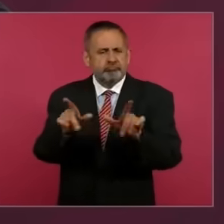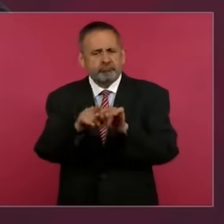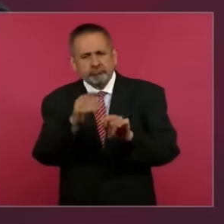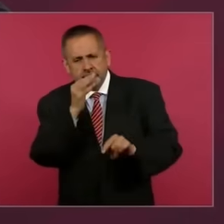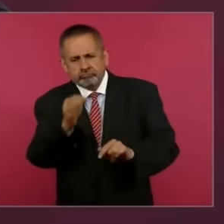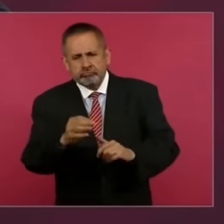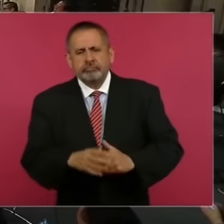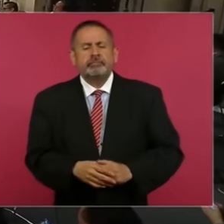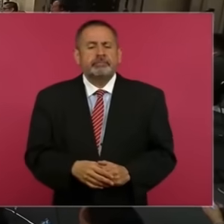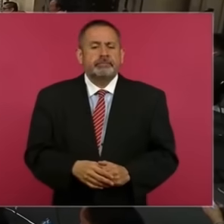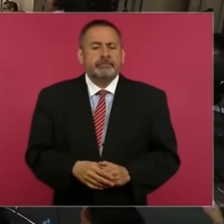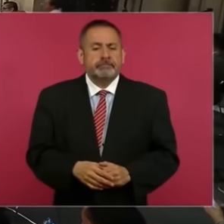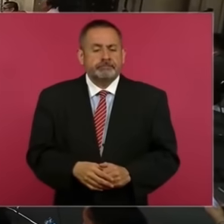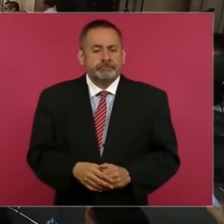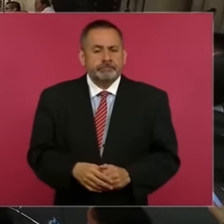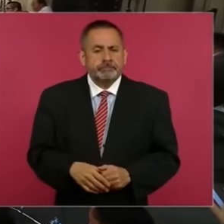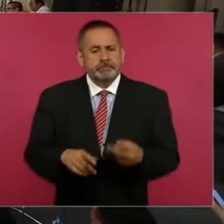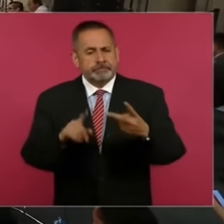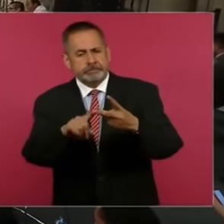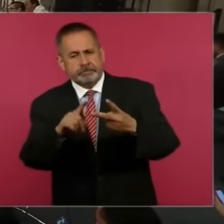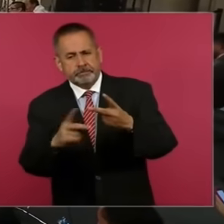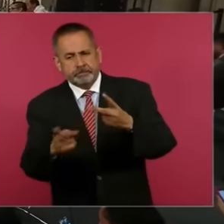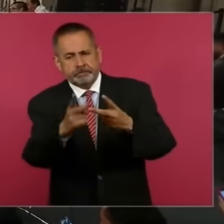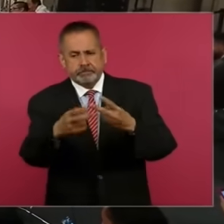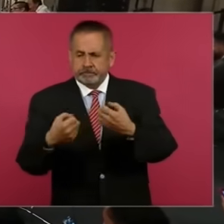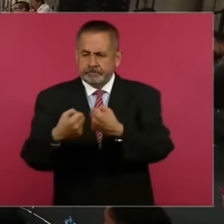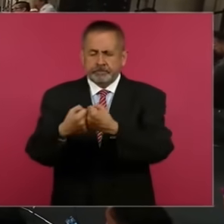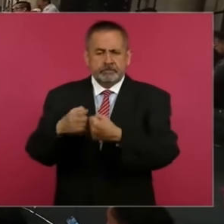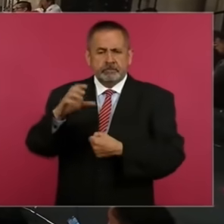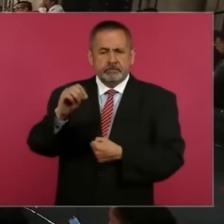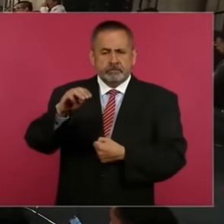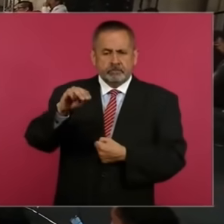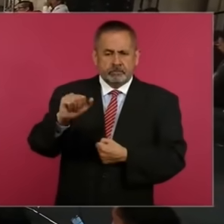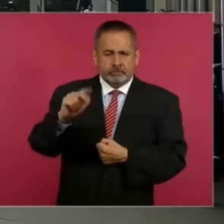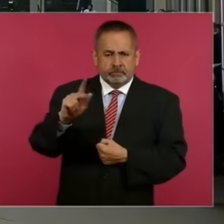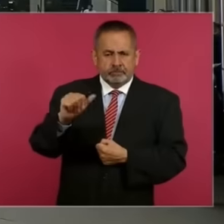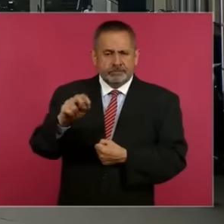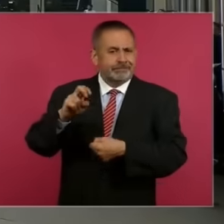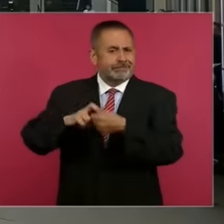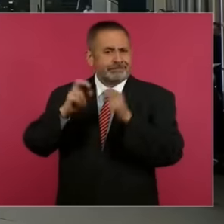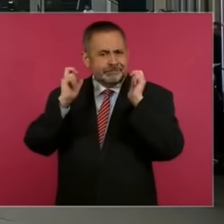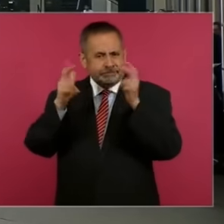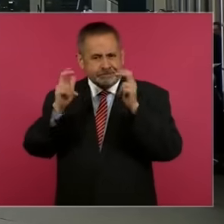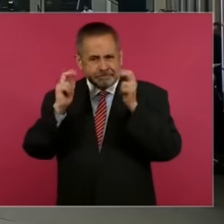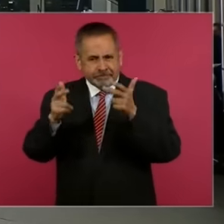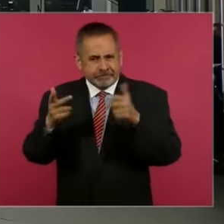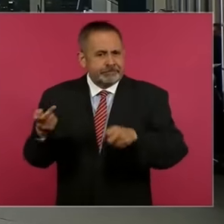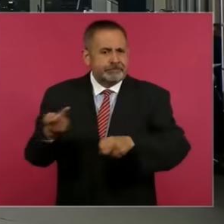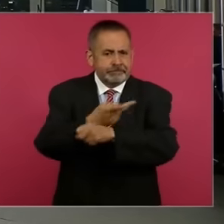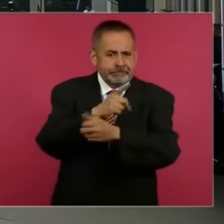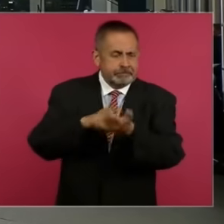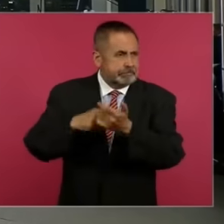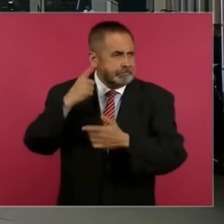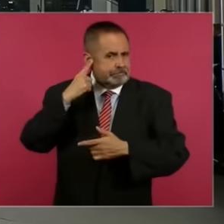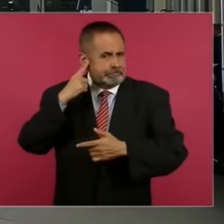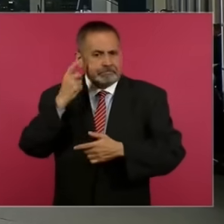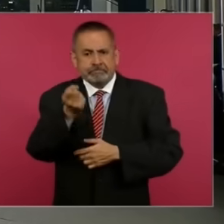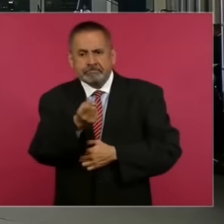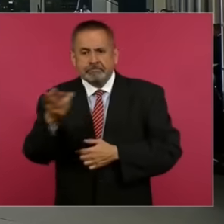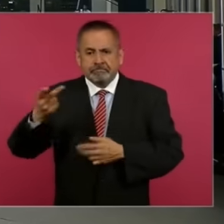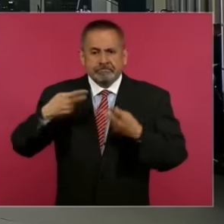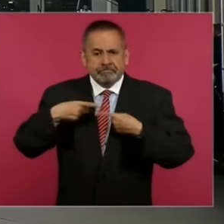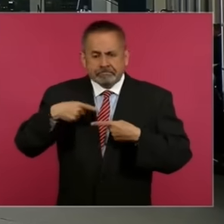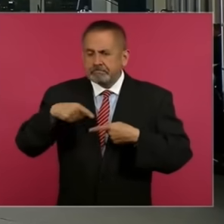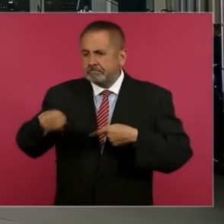Presidente, y sobre el caso en frontera con Comalapa, en Chiapas, ¿cuál es el reporte que tiene de los elementos que se han enviado? Se reporta a algunas